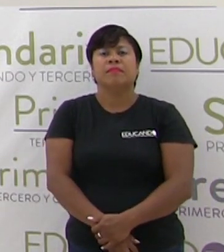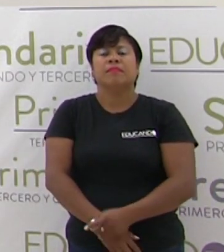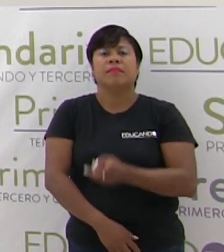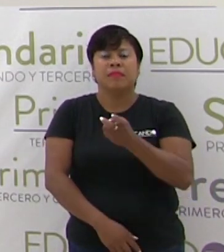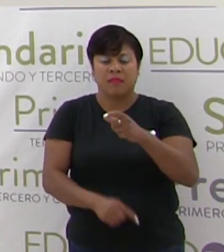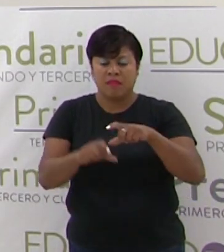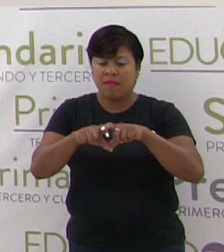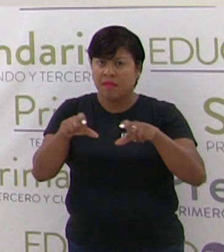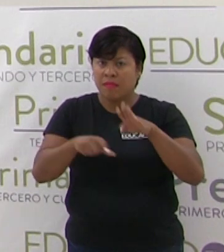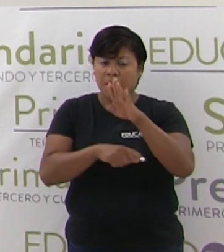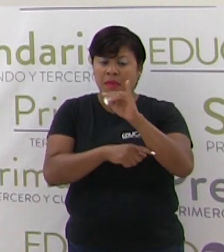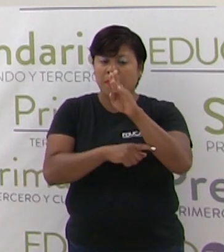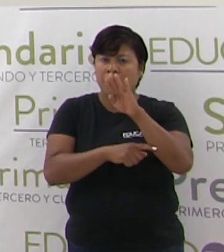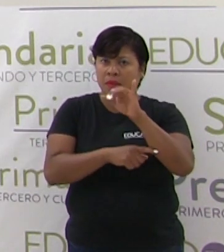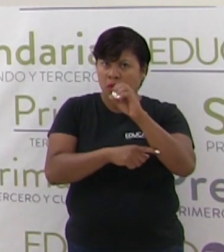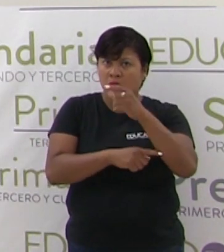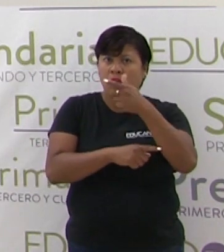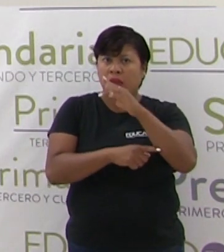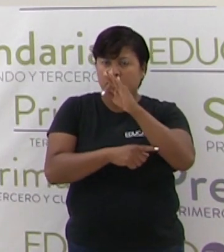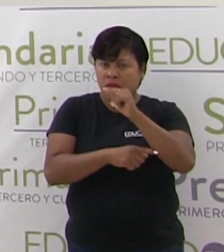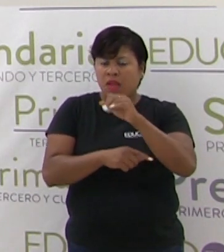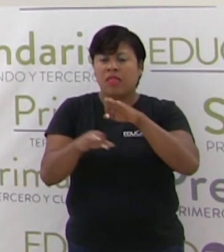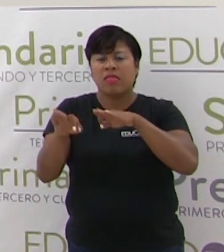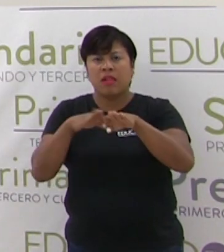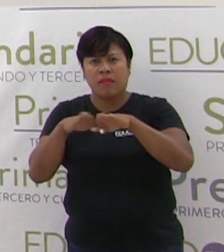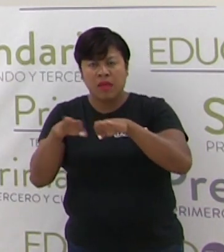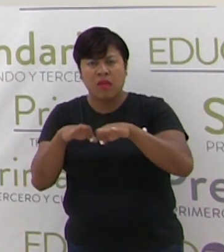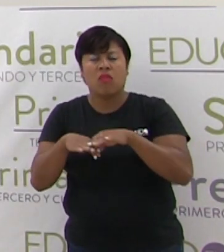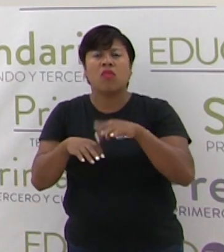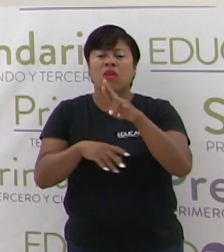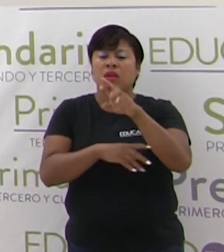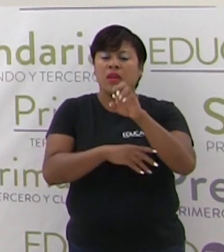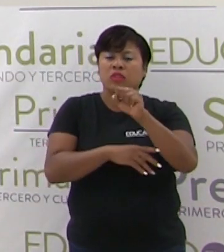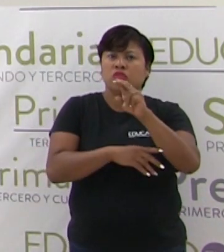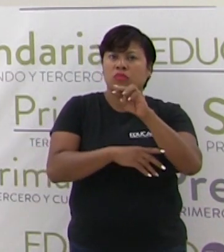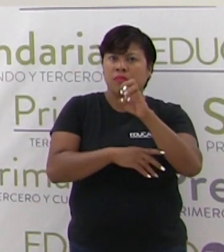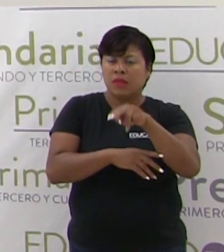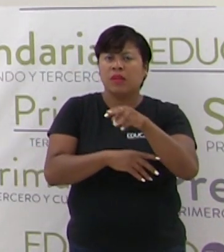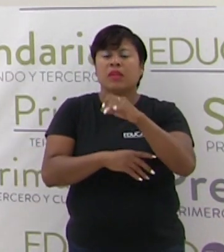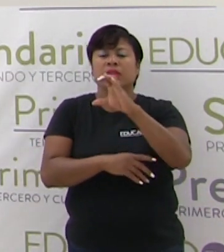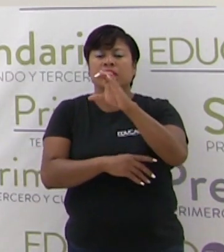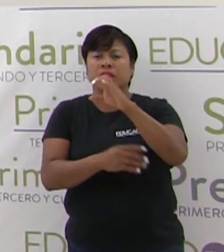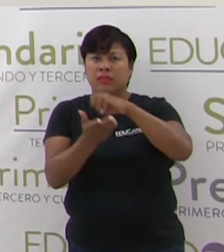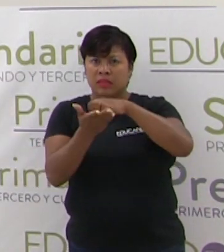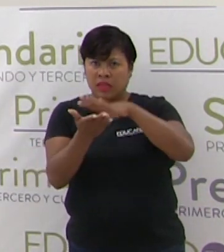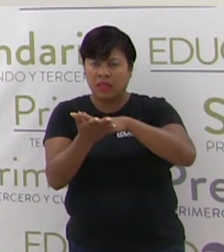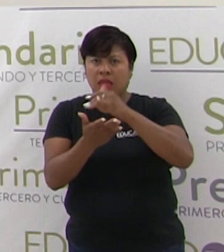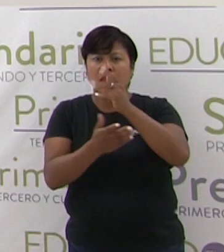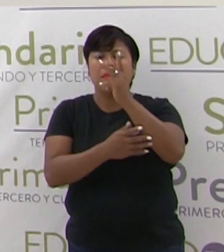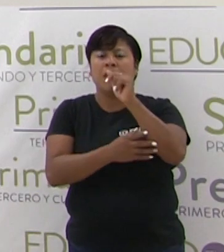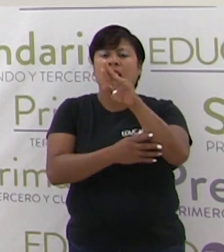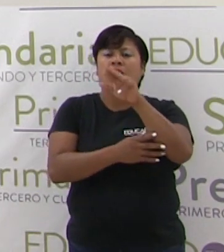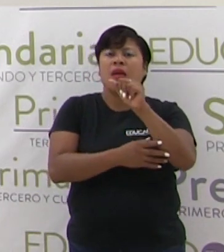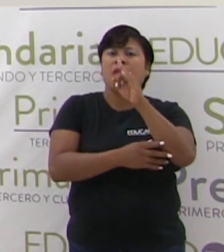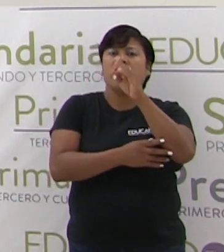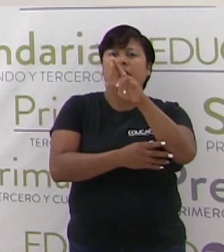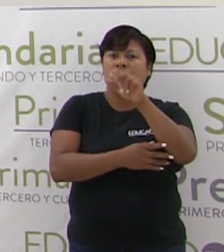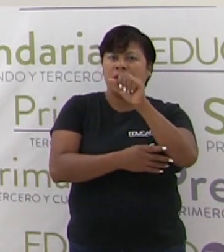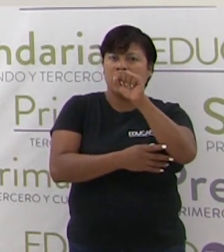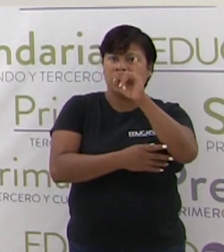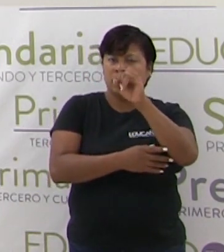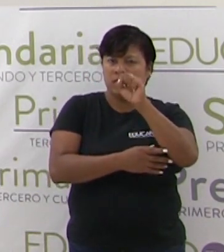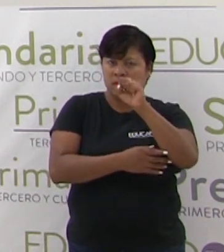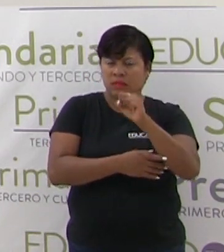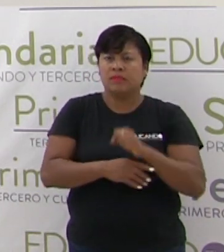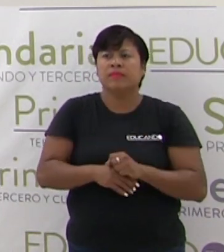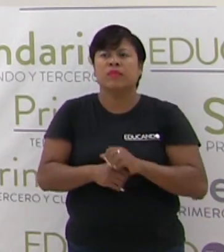esas serían las fichas bibliográficas, hemerográficas, de trabajo, resumen, citas y paráfrasis. Bien, entonces, ¿cuál